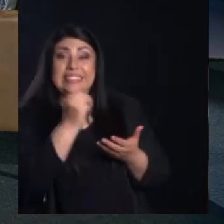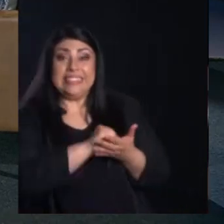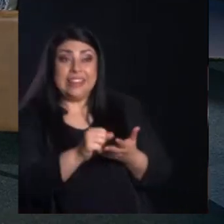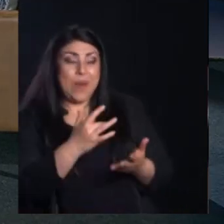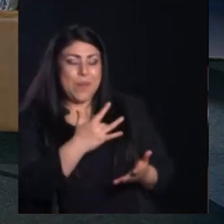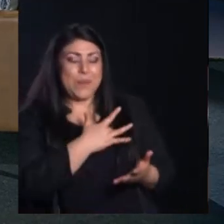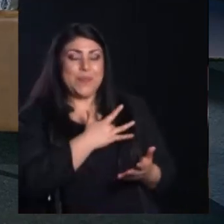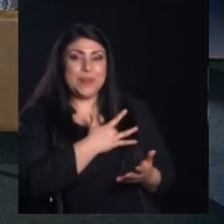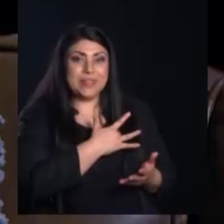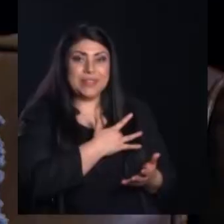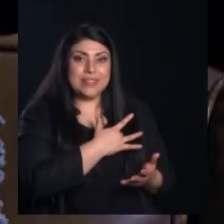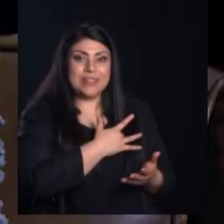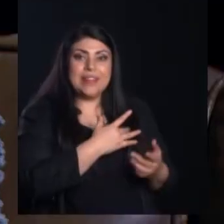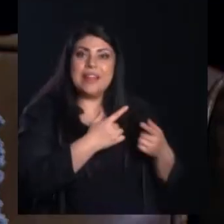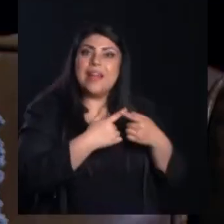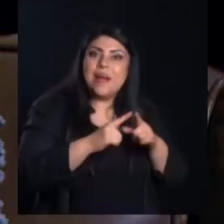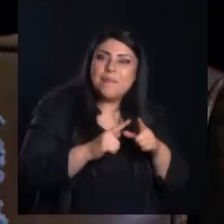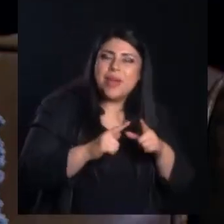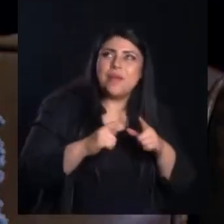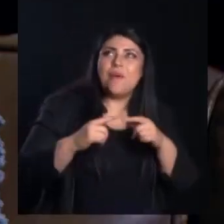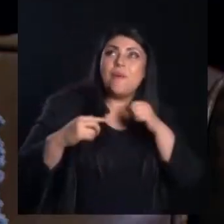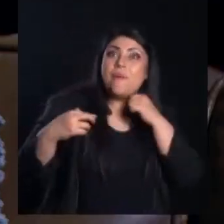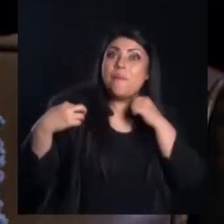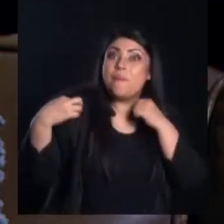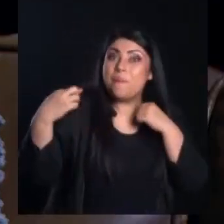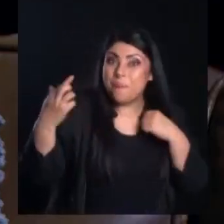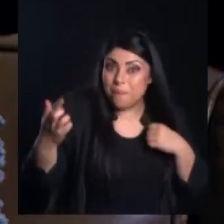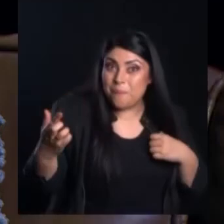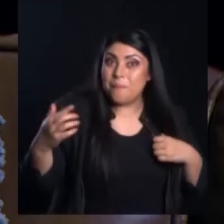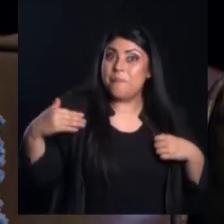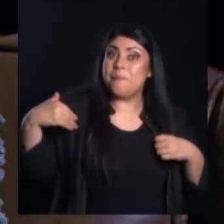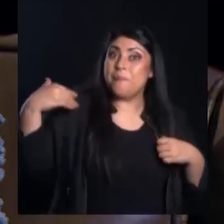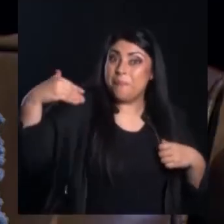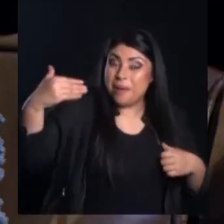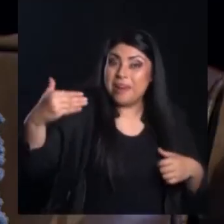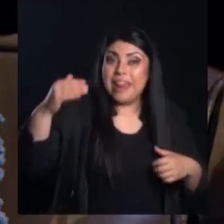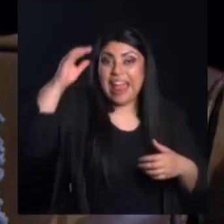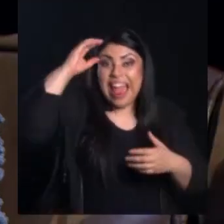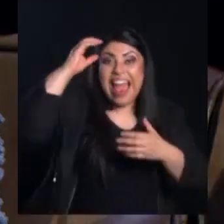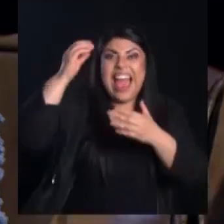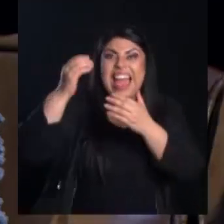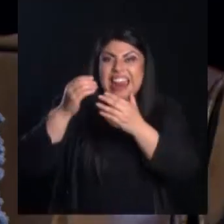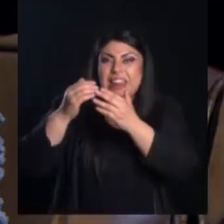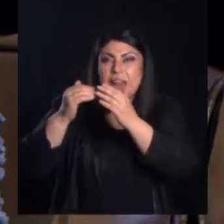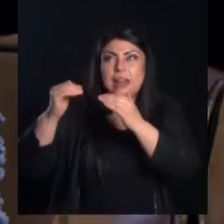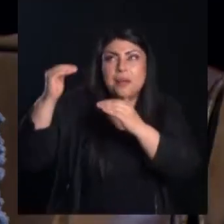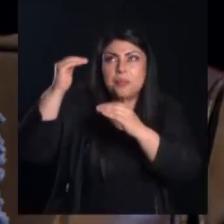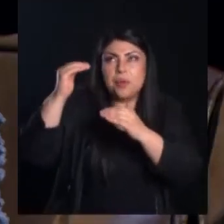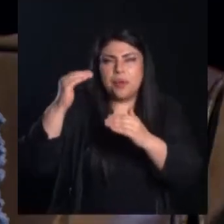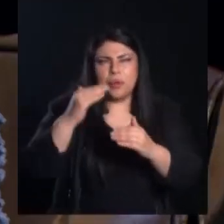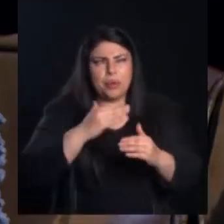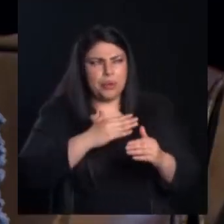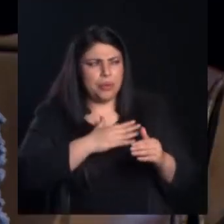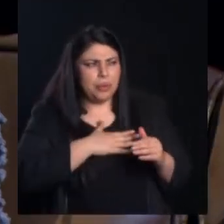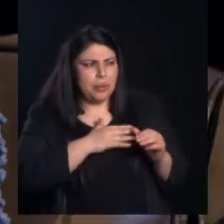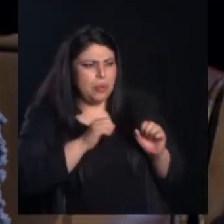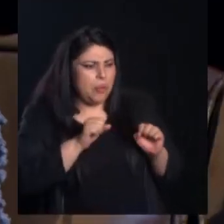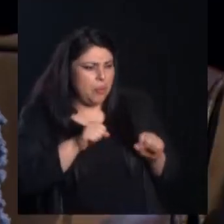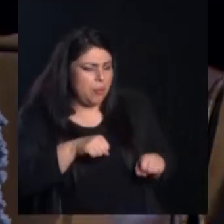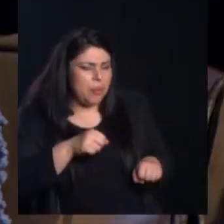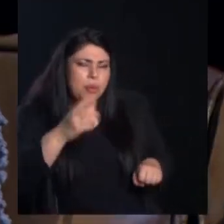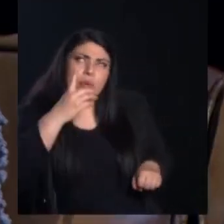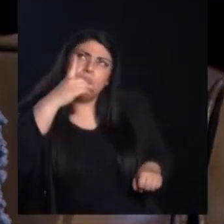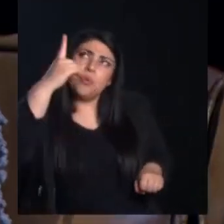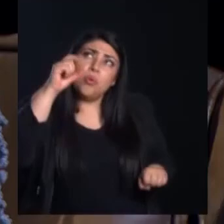cuando me toca creerle por algo mayor me hago la pregunta de verdad sería capaz de verdad dios podrá